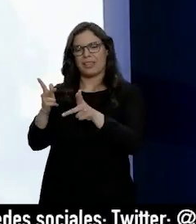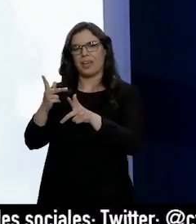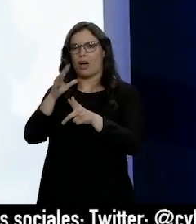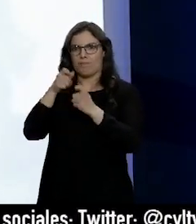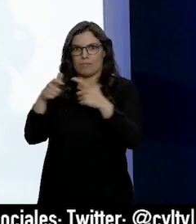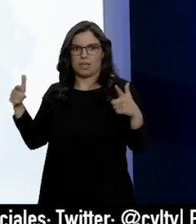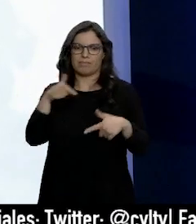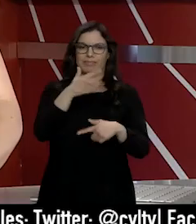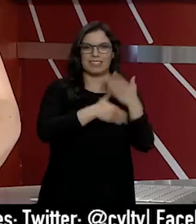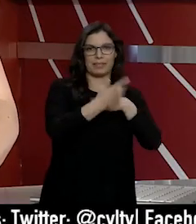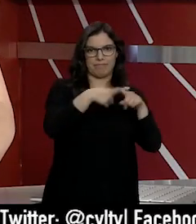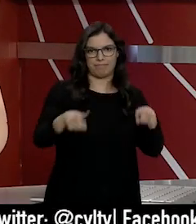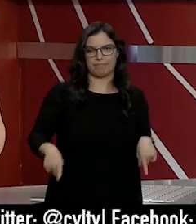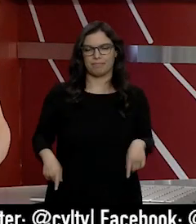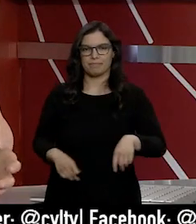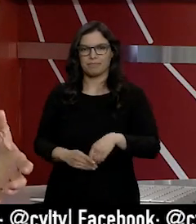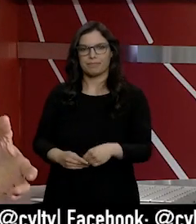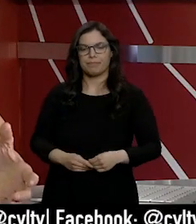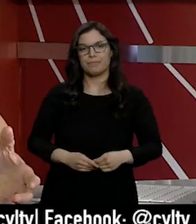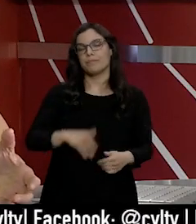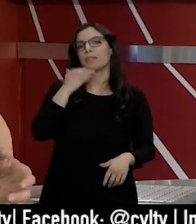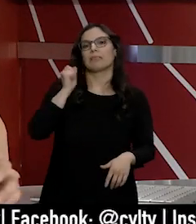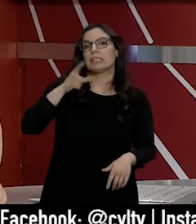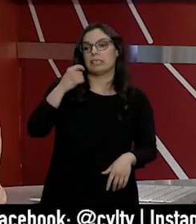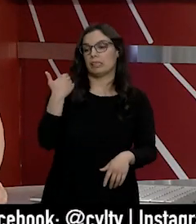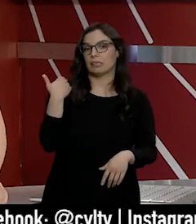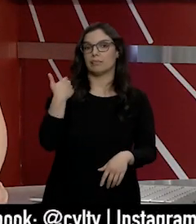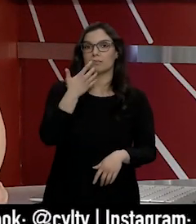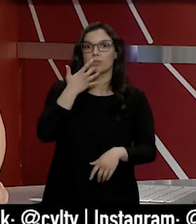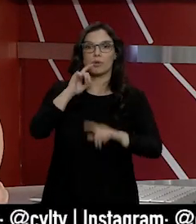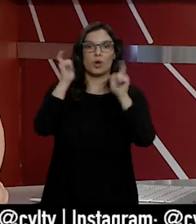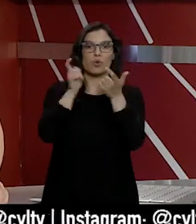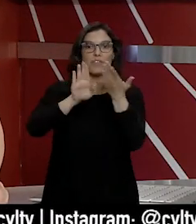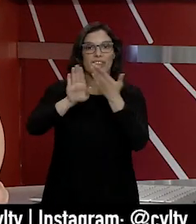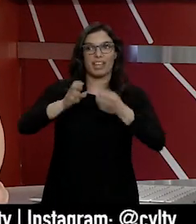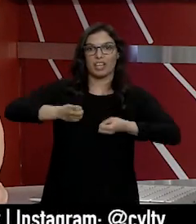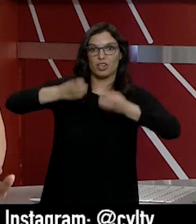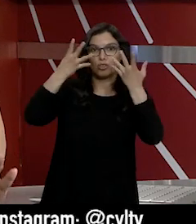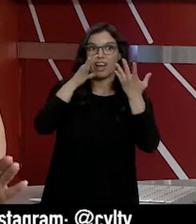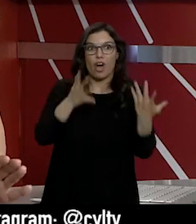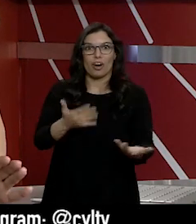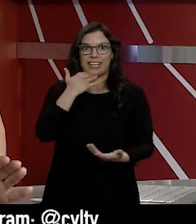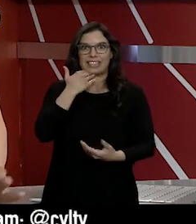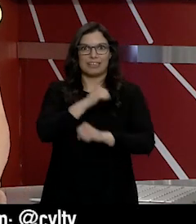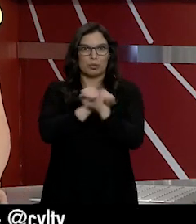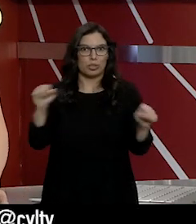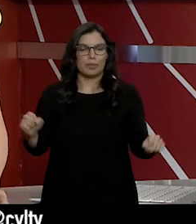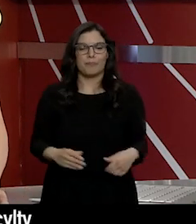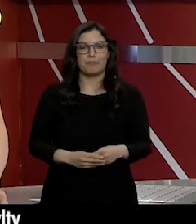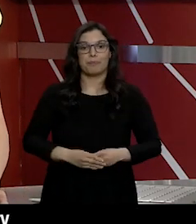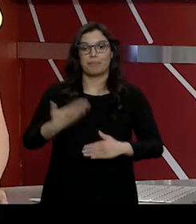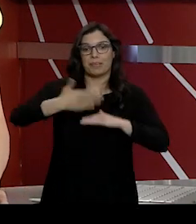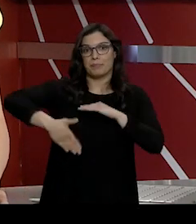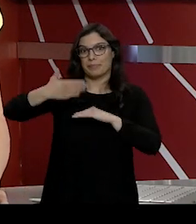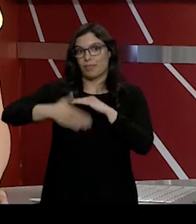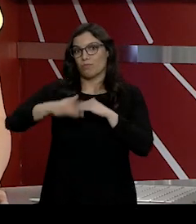residencias de mayores. Algo tan habitual hace no mucho como una reunión de vecinos es hoy casi imposible de ver. Las